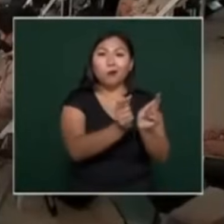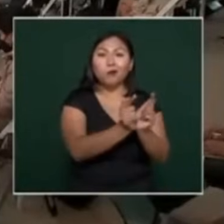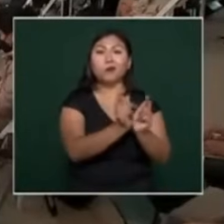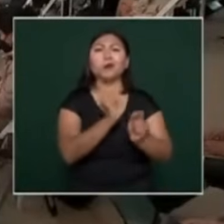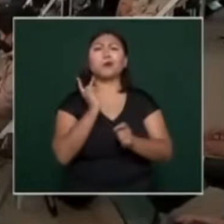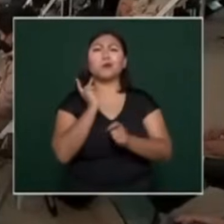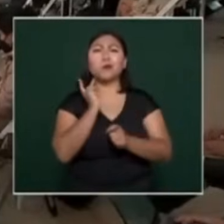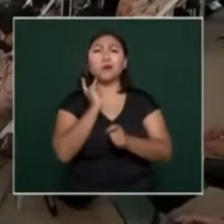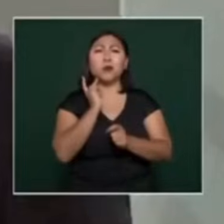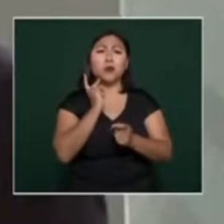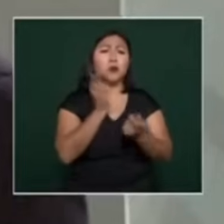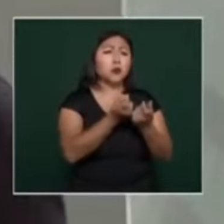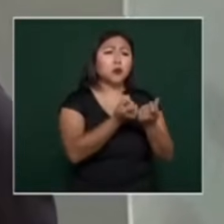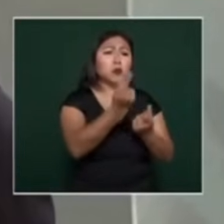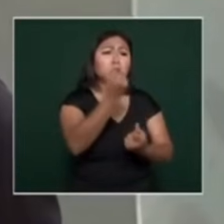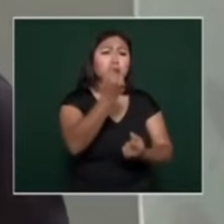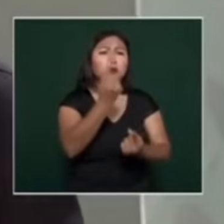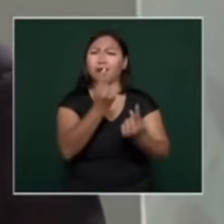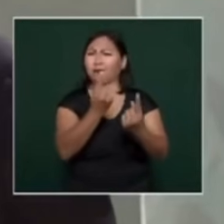pues no tienen